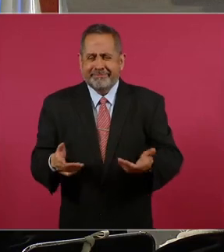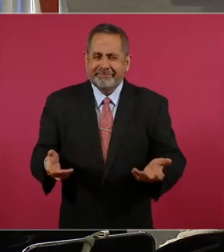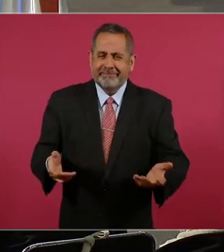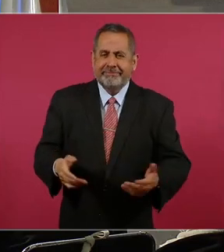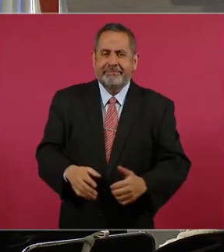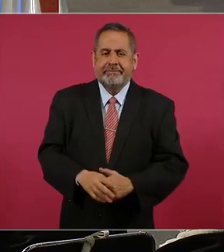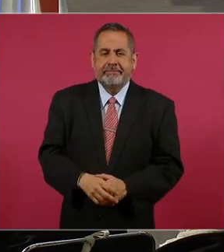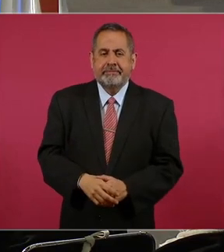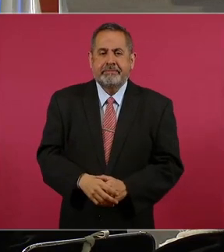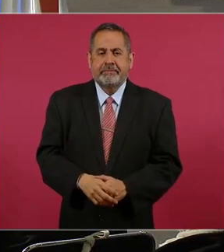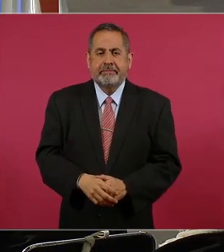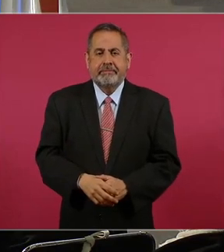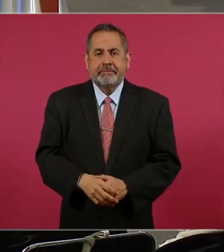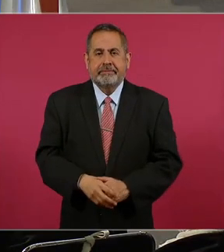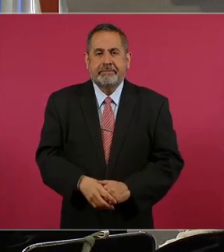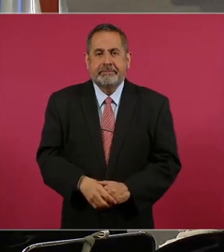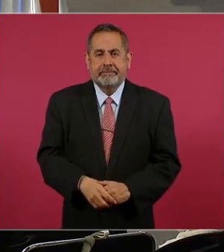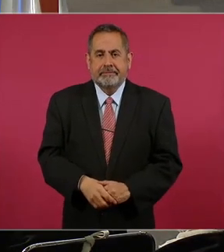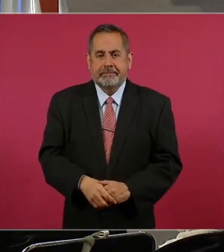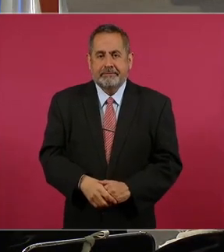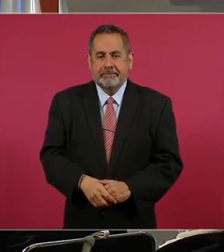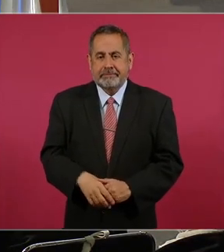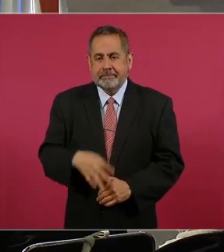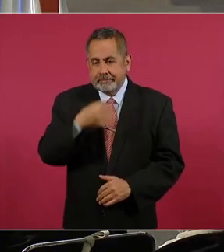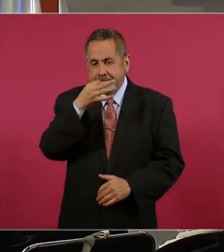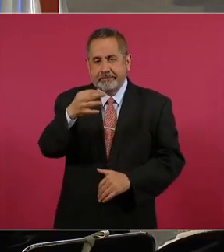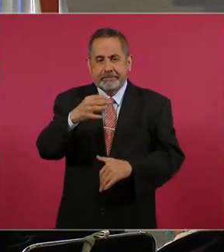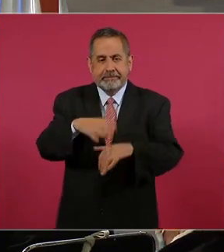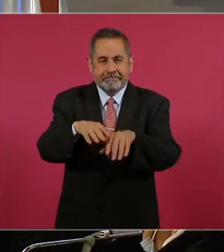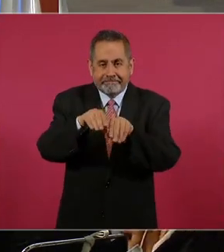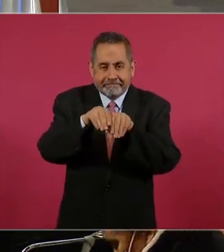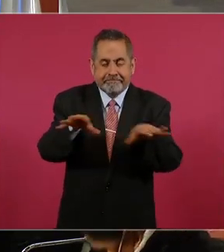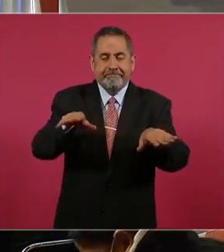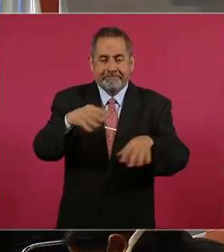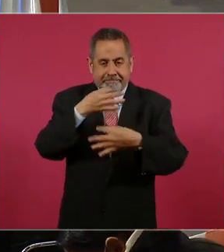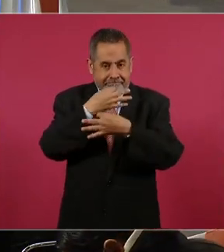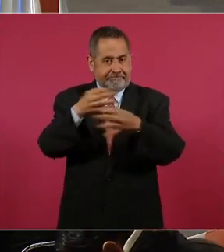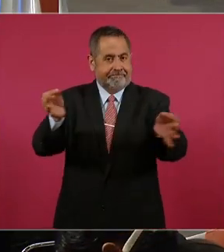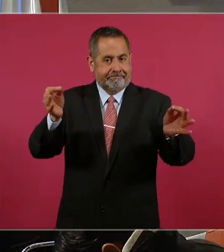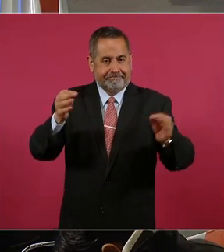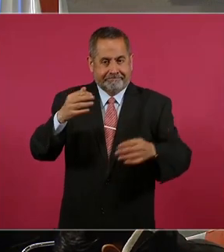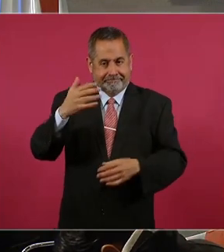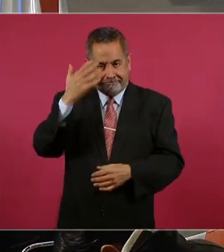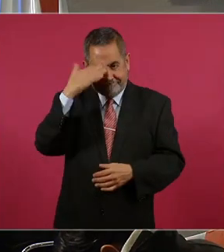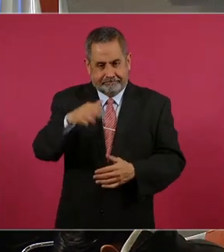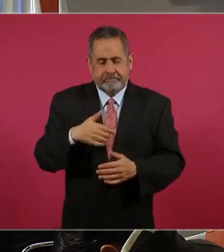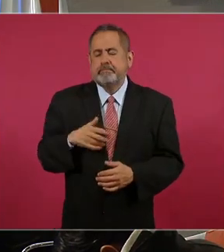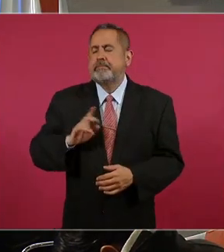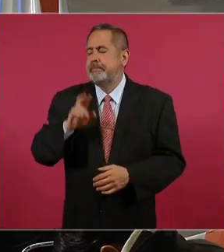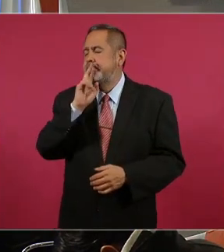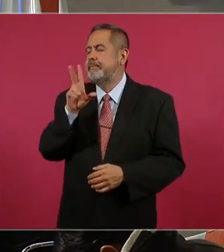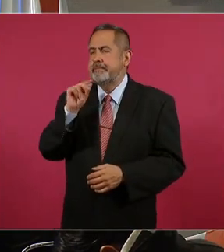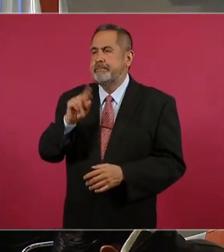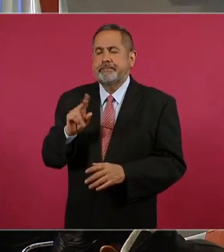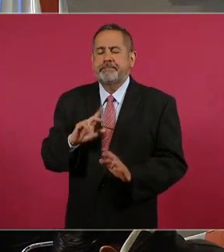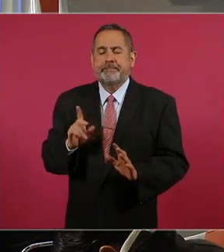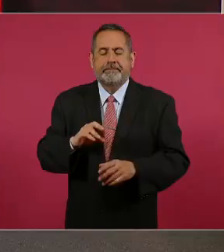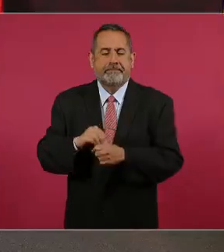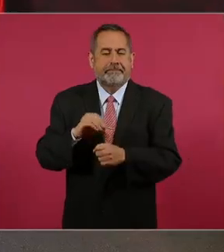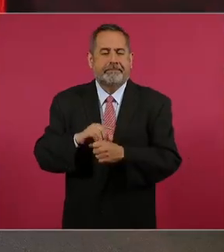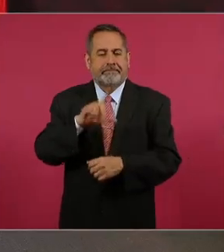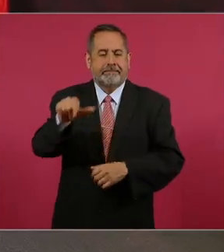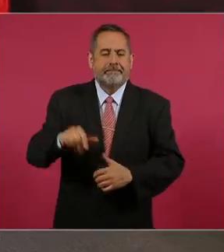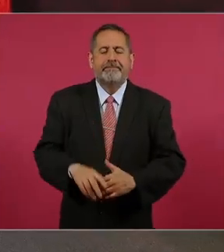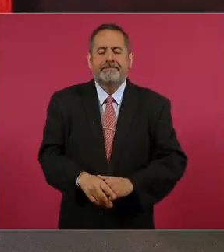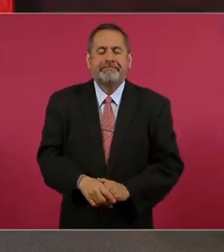Les voy a dar una información, a ver si… Bueno, no, no, mejor que